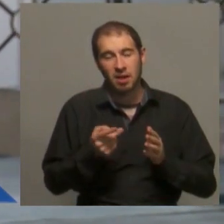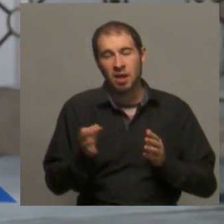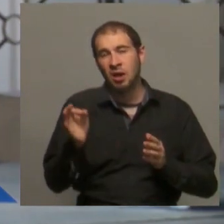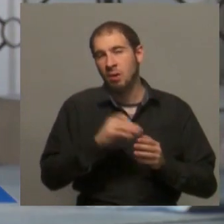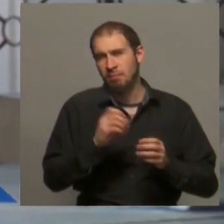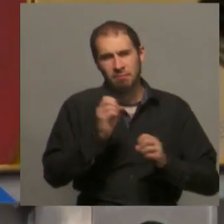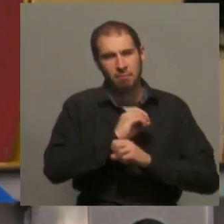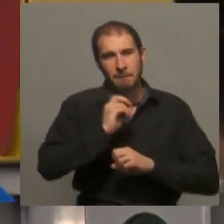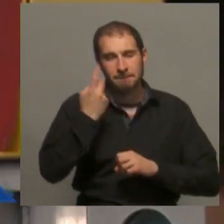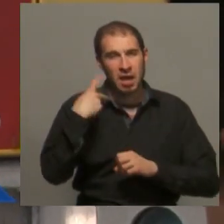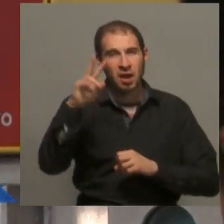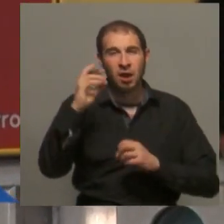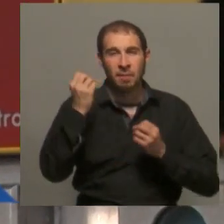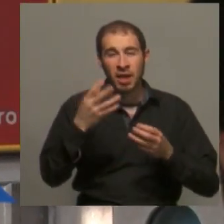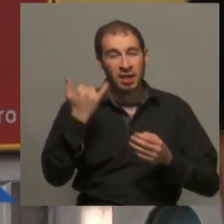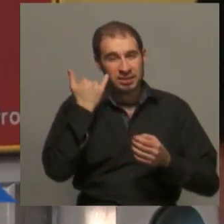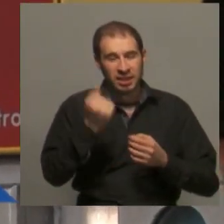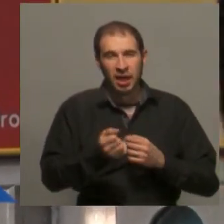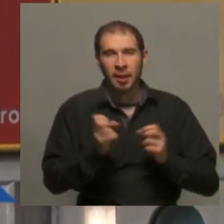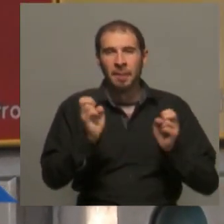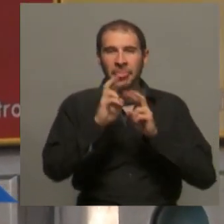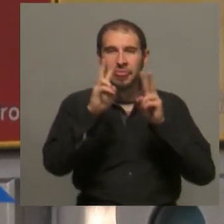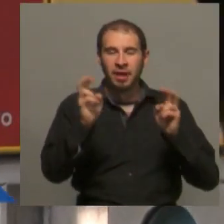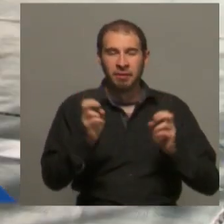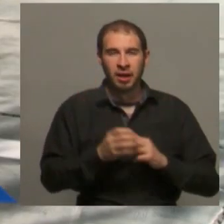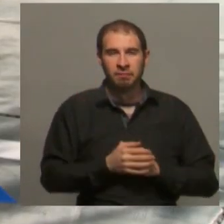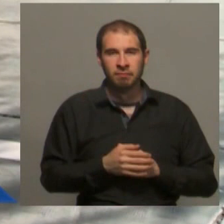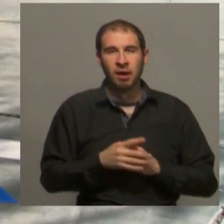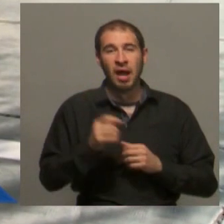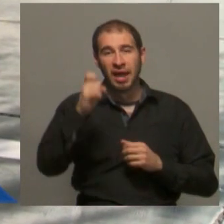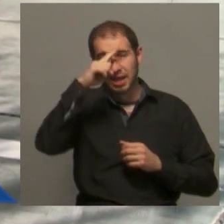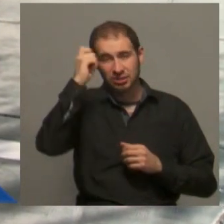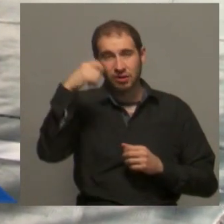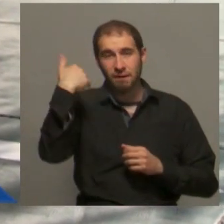va a impactar más, porque ya ha impactado el tema de poder exportar,